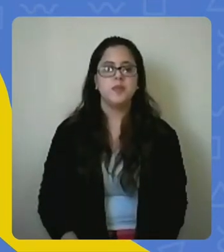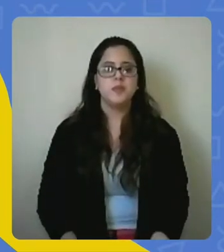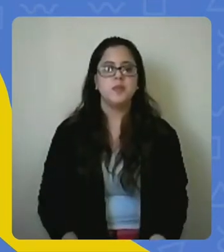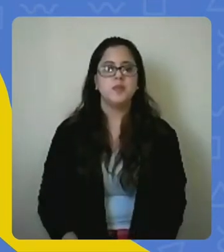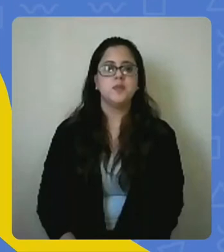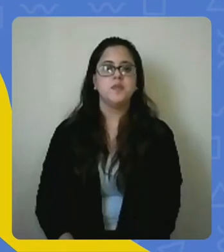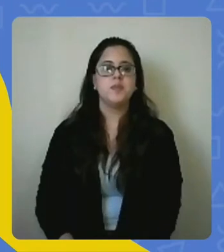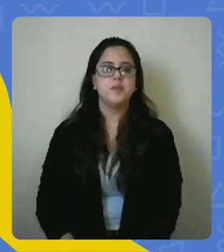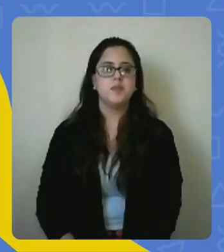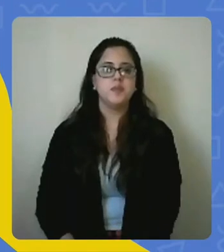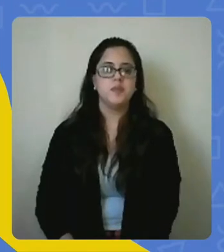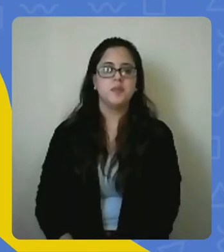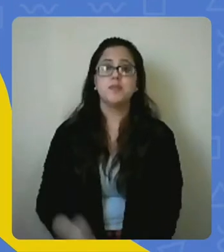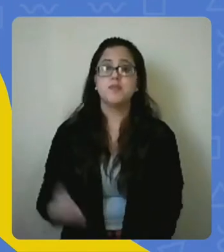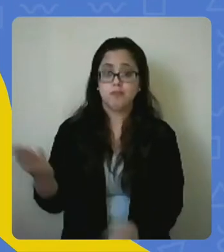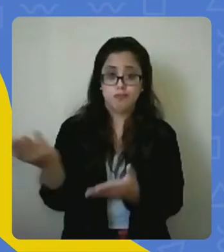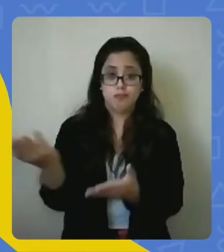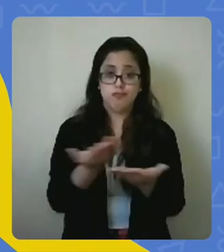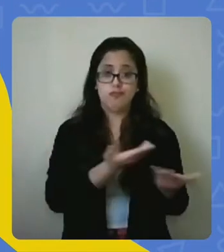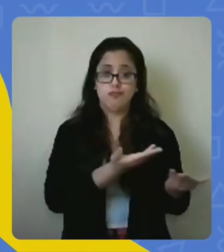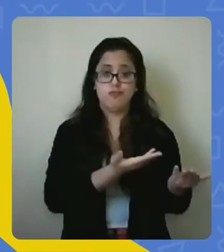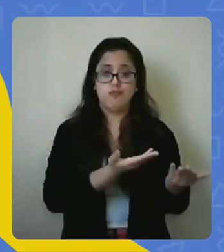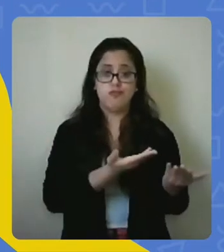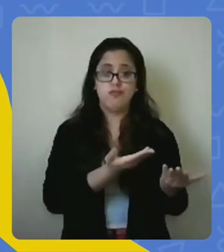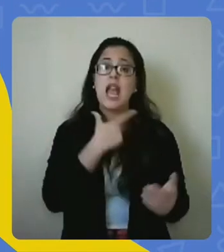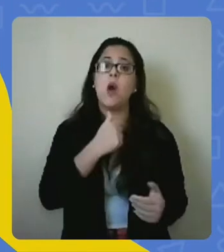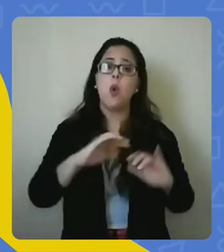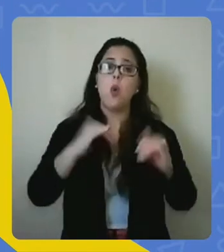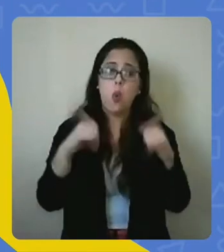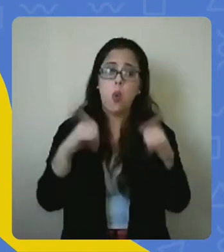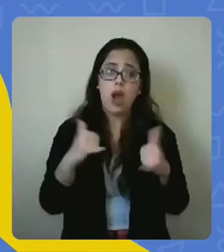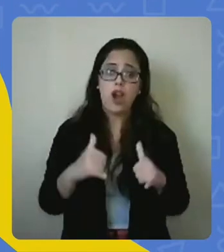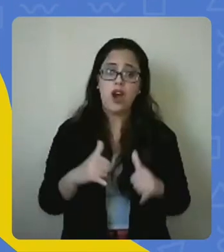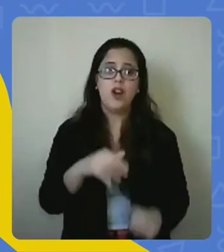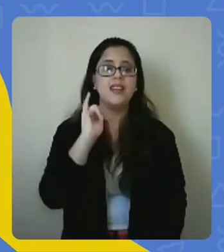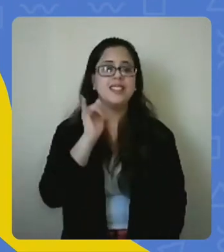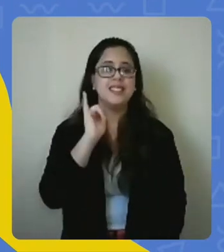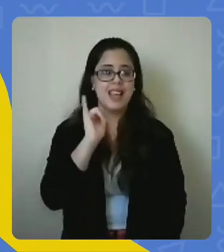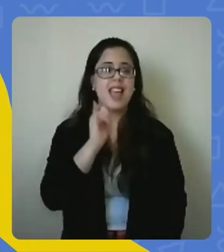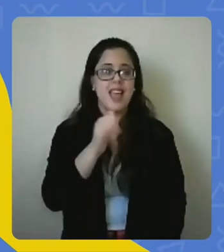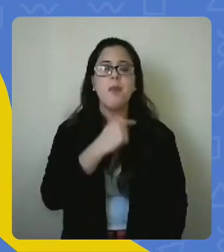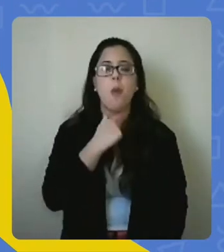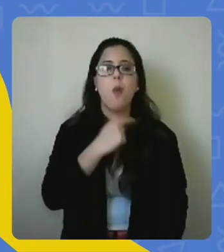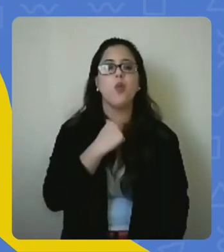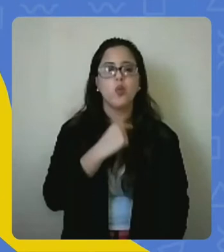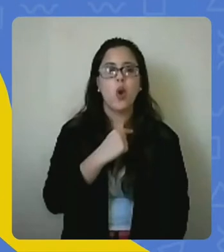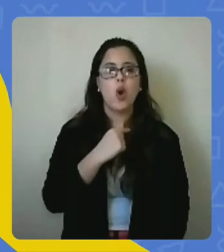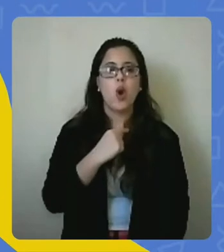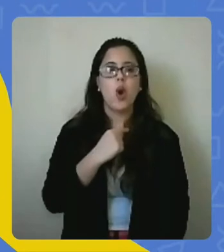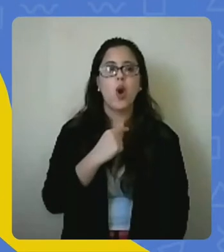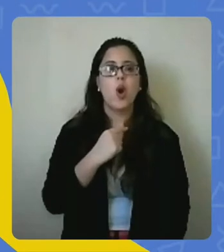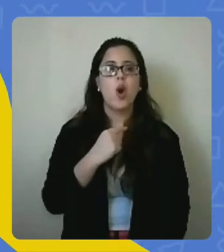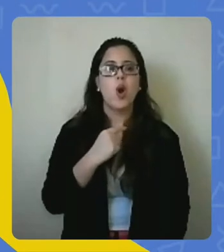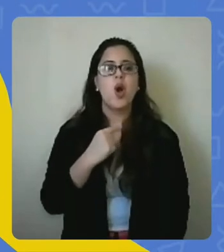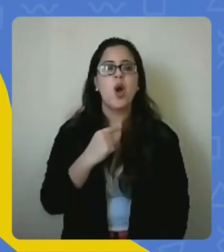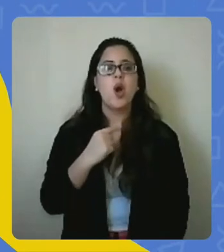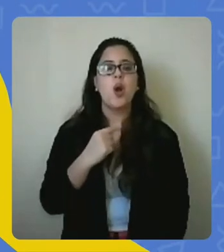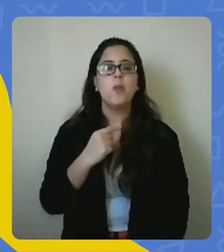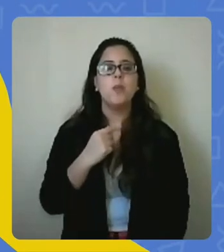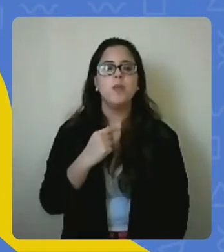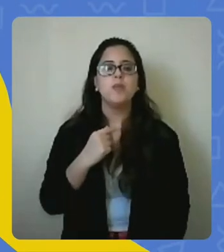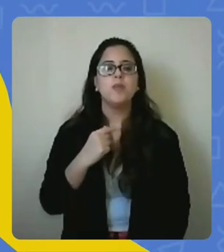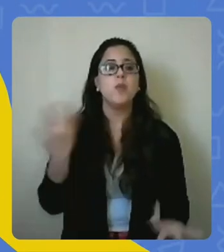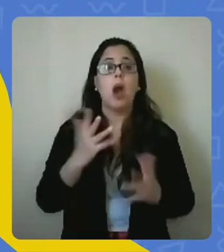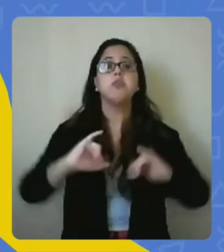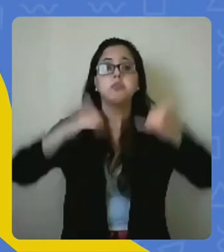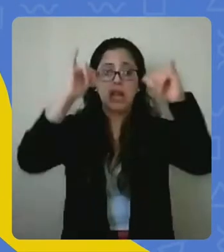Ya, dale. ¿Te gustó el juego? Sí, me gustó porque era entretenido y además podría